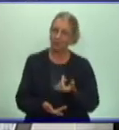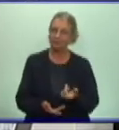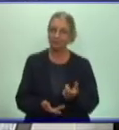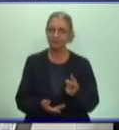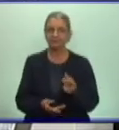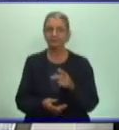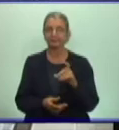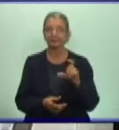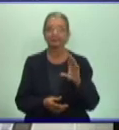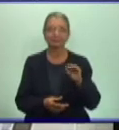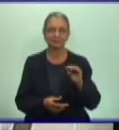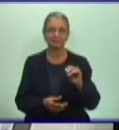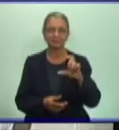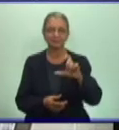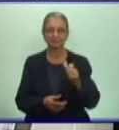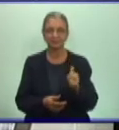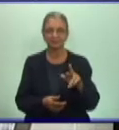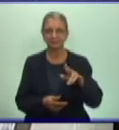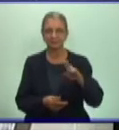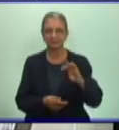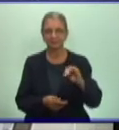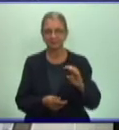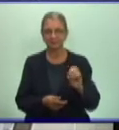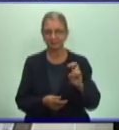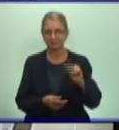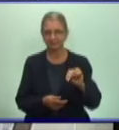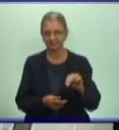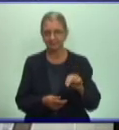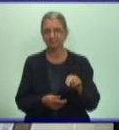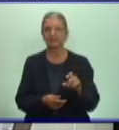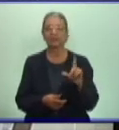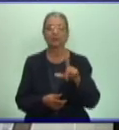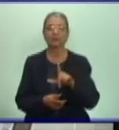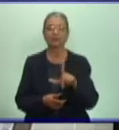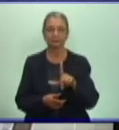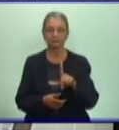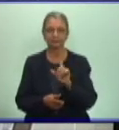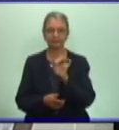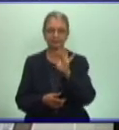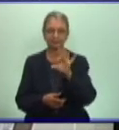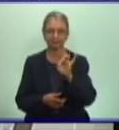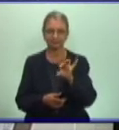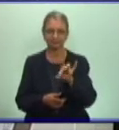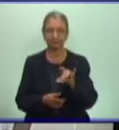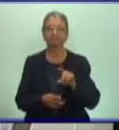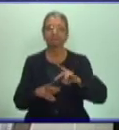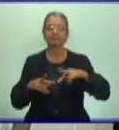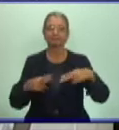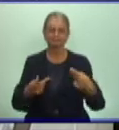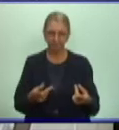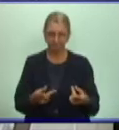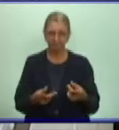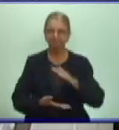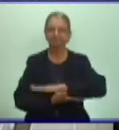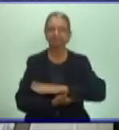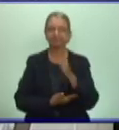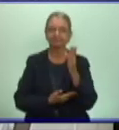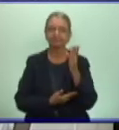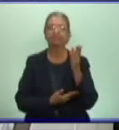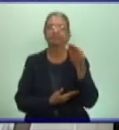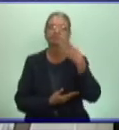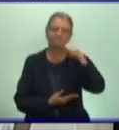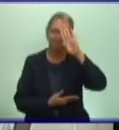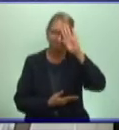Rosa, precisamente el lunes 15, volvemos a retransmitir nuevamente las orientaciones con respecto a la Bunda de la Patria. Así que comenzamos a